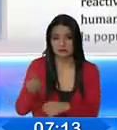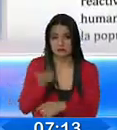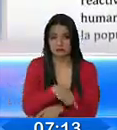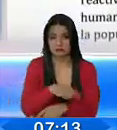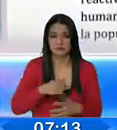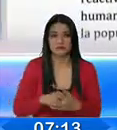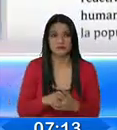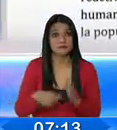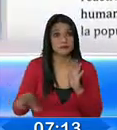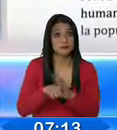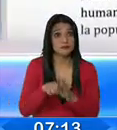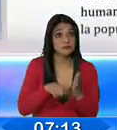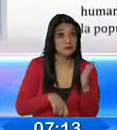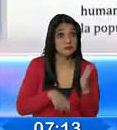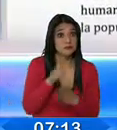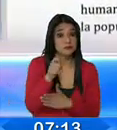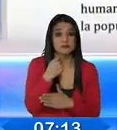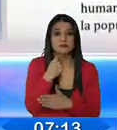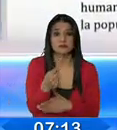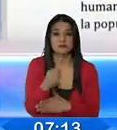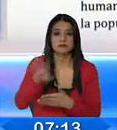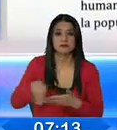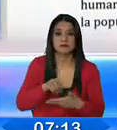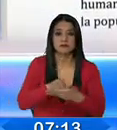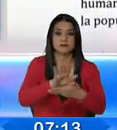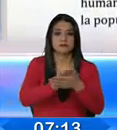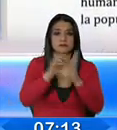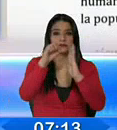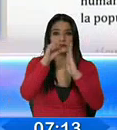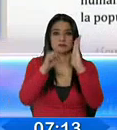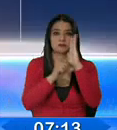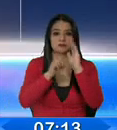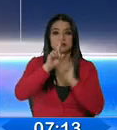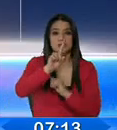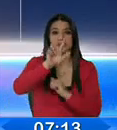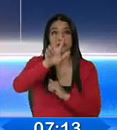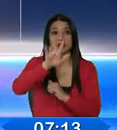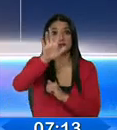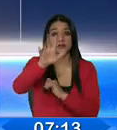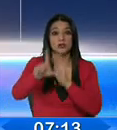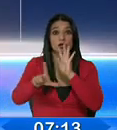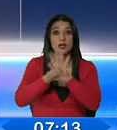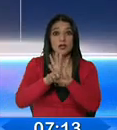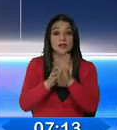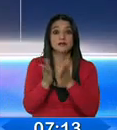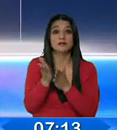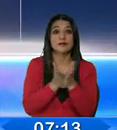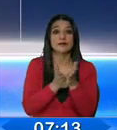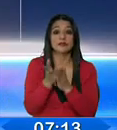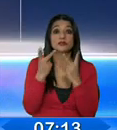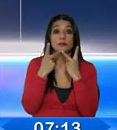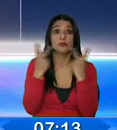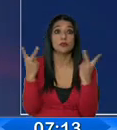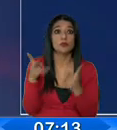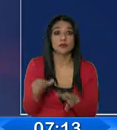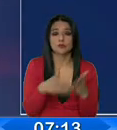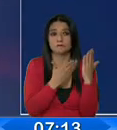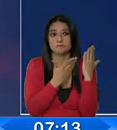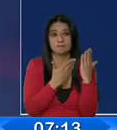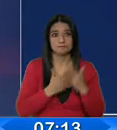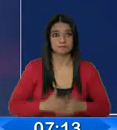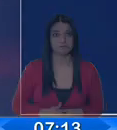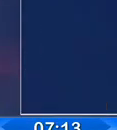ley aprobada establece que se agregue al artículo 135 de la Ley Orgánica de Servicio Público, la LOSEP, lo